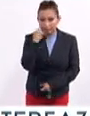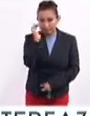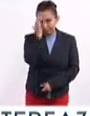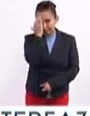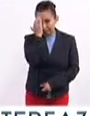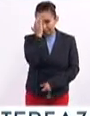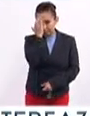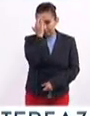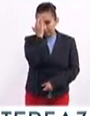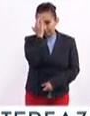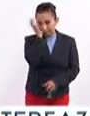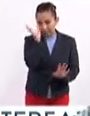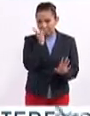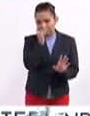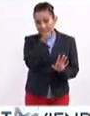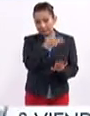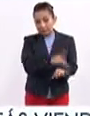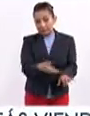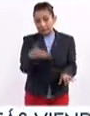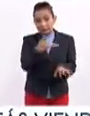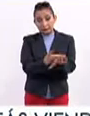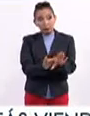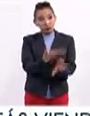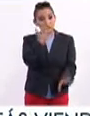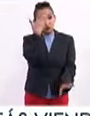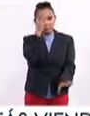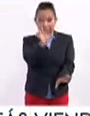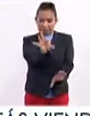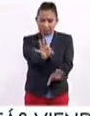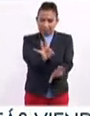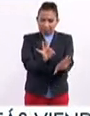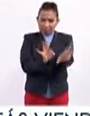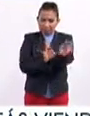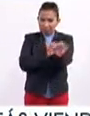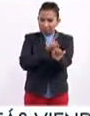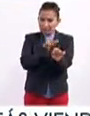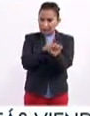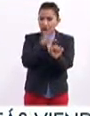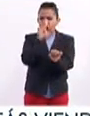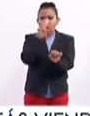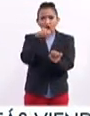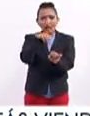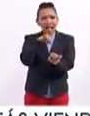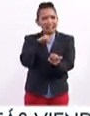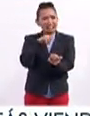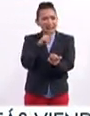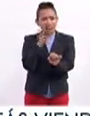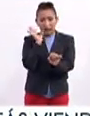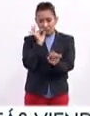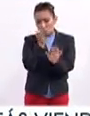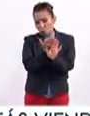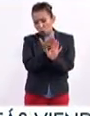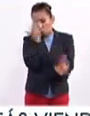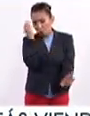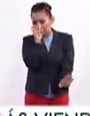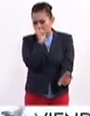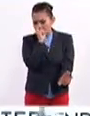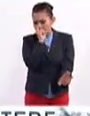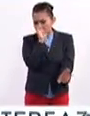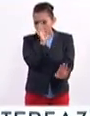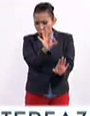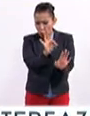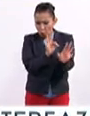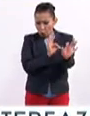comenzar te tengo que decir que es un proceso bastante selectivo. O sea, el CONACYT tiene unos filtros muy bien instalados